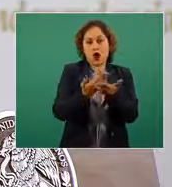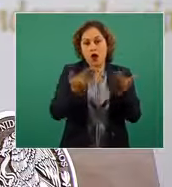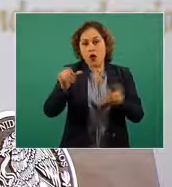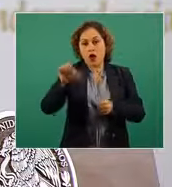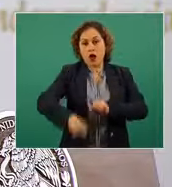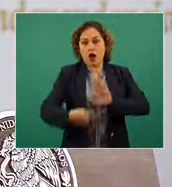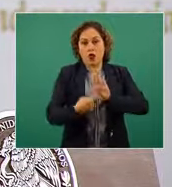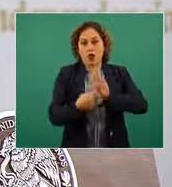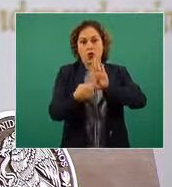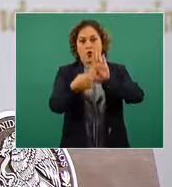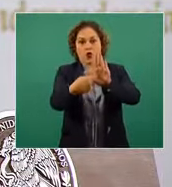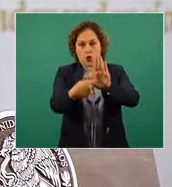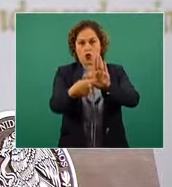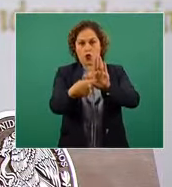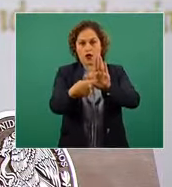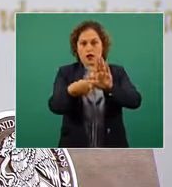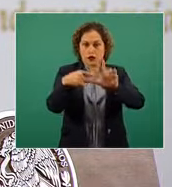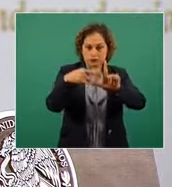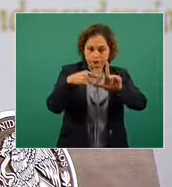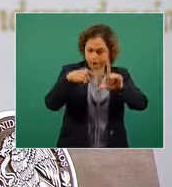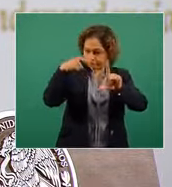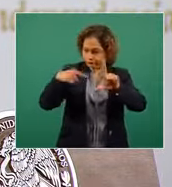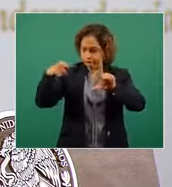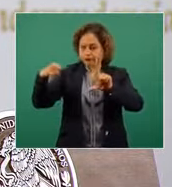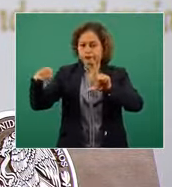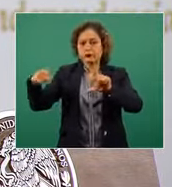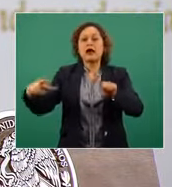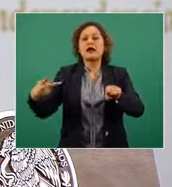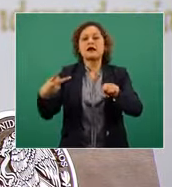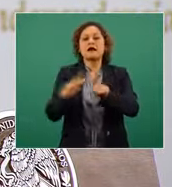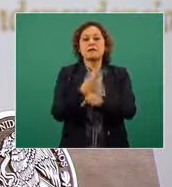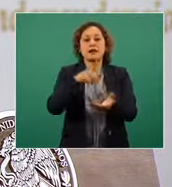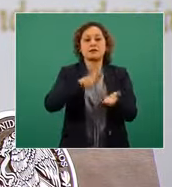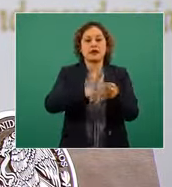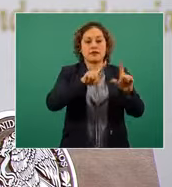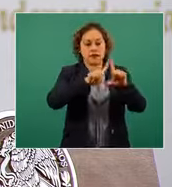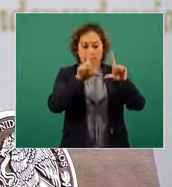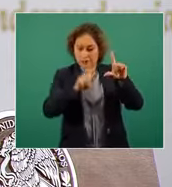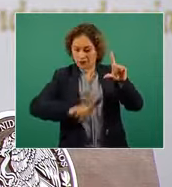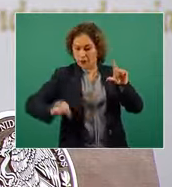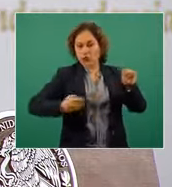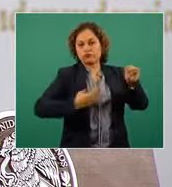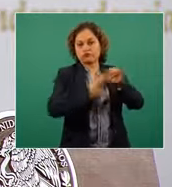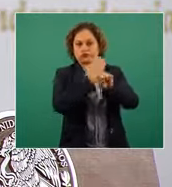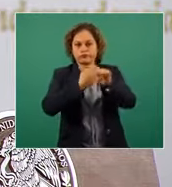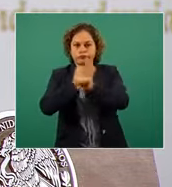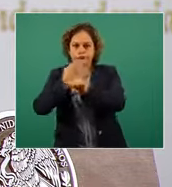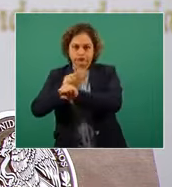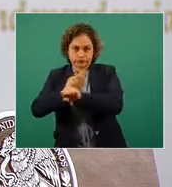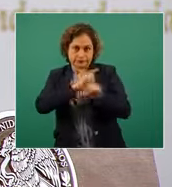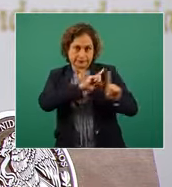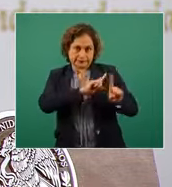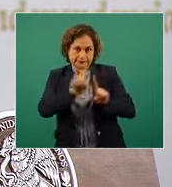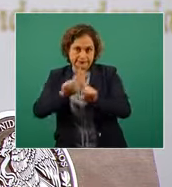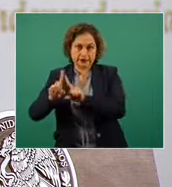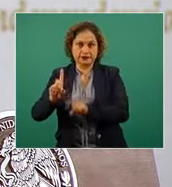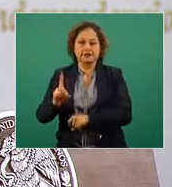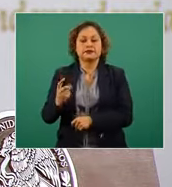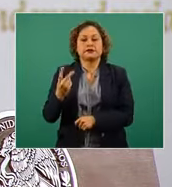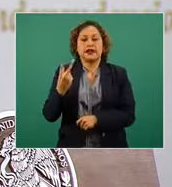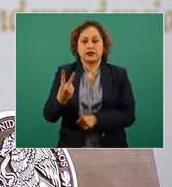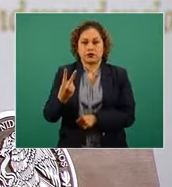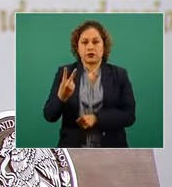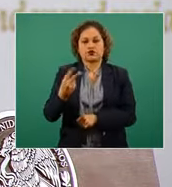curvas epidémicas, los indicadores principales de los 32 estados de México, para dar seguimiento a este